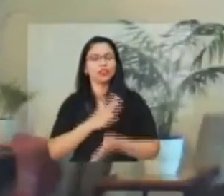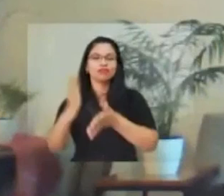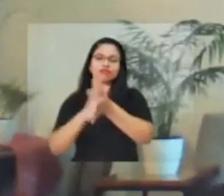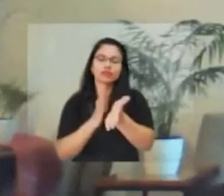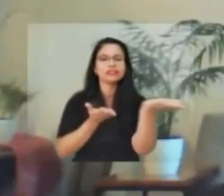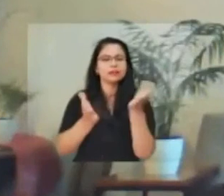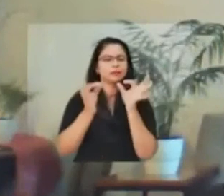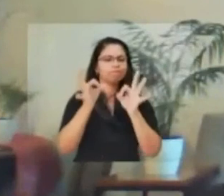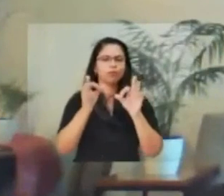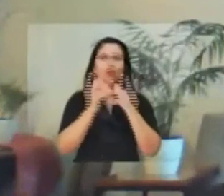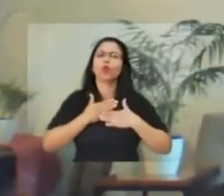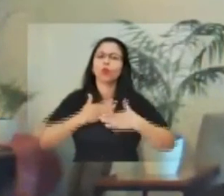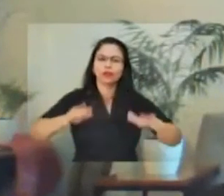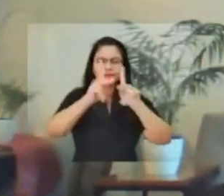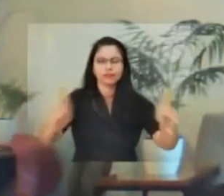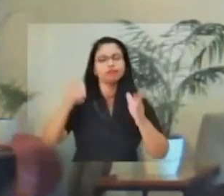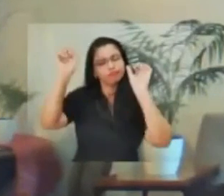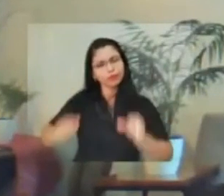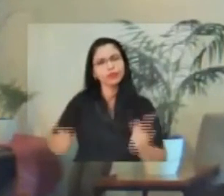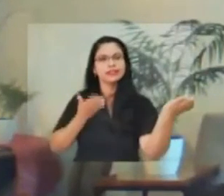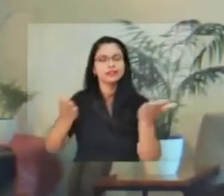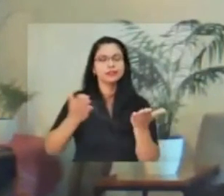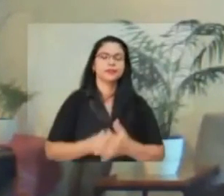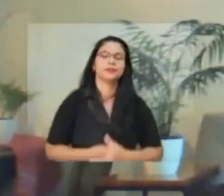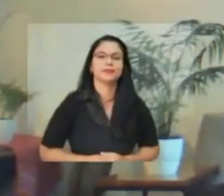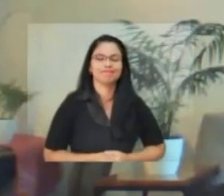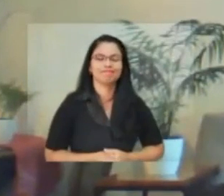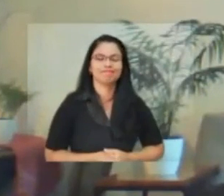asequibles. La verdad que ha sido súper interesante, todas las presentaciones